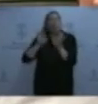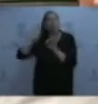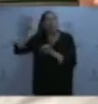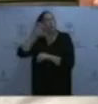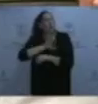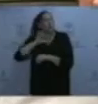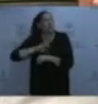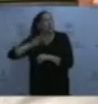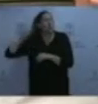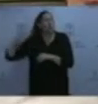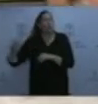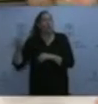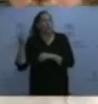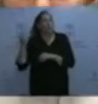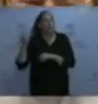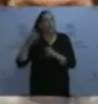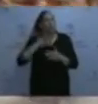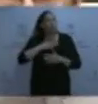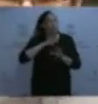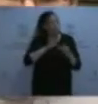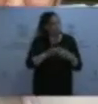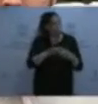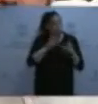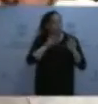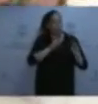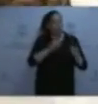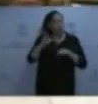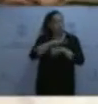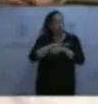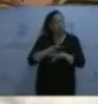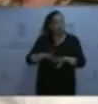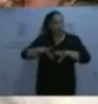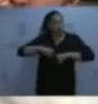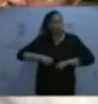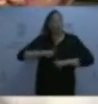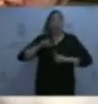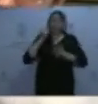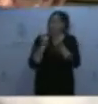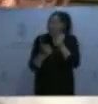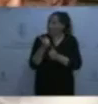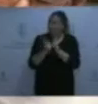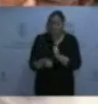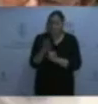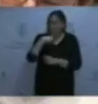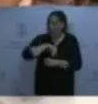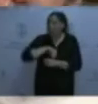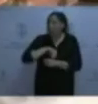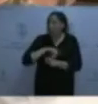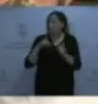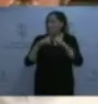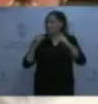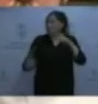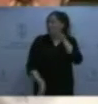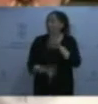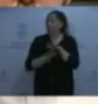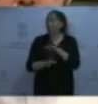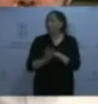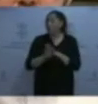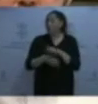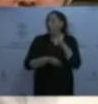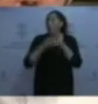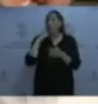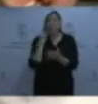que su propio partido está en el Gobierno y no va a realizar este tipo de exámenes. Asturias, sin embargo, sigue adelante con la realización de unas